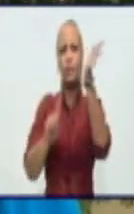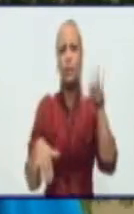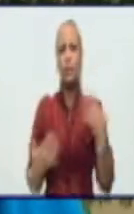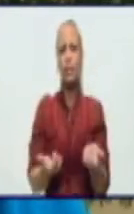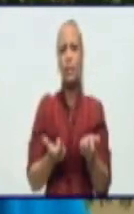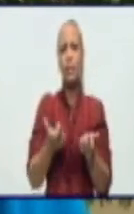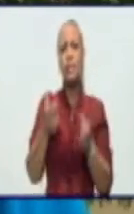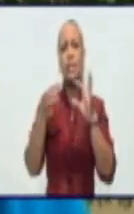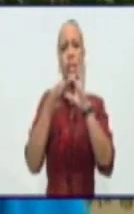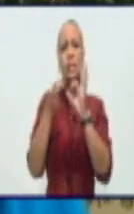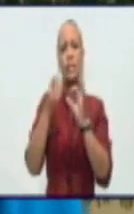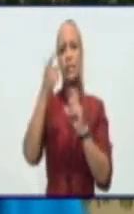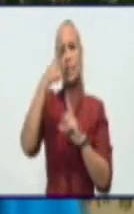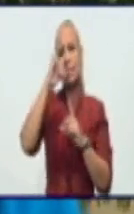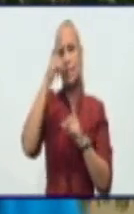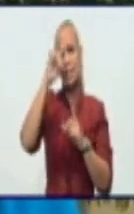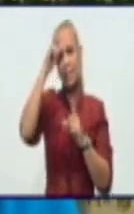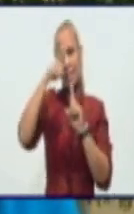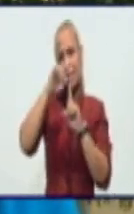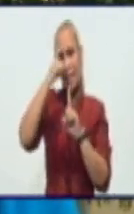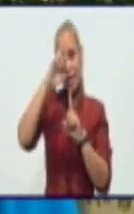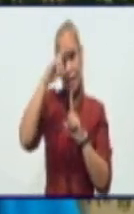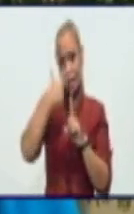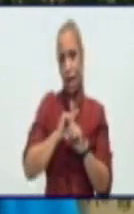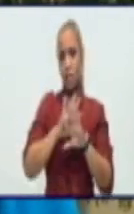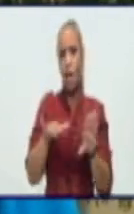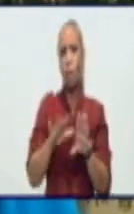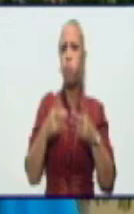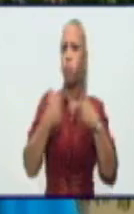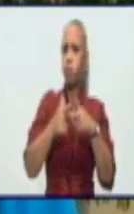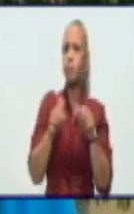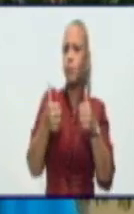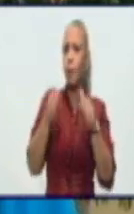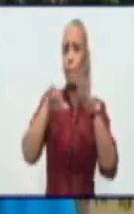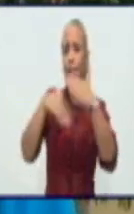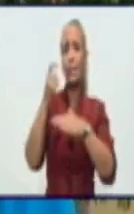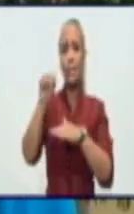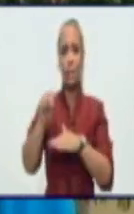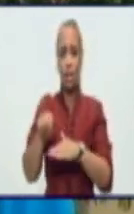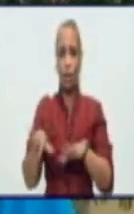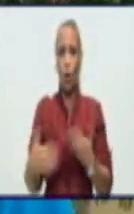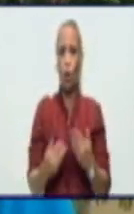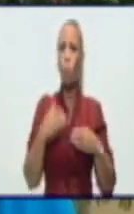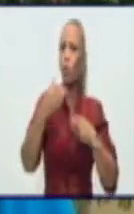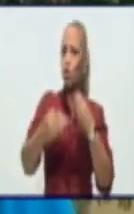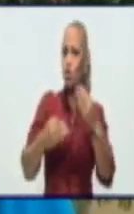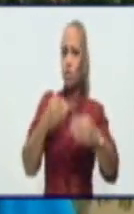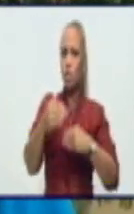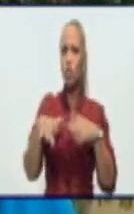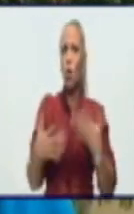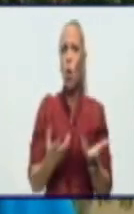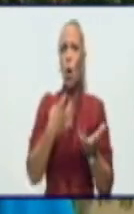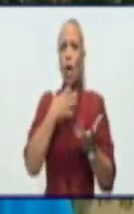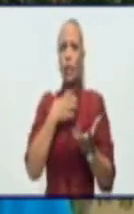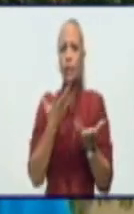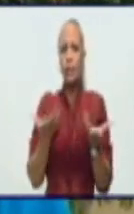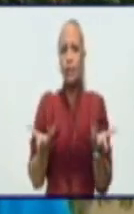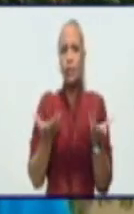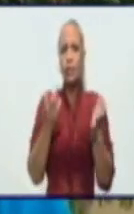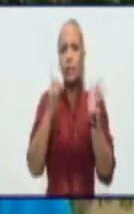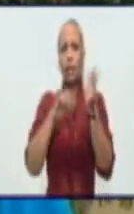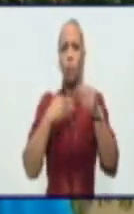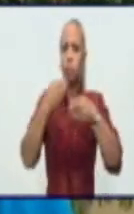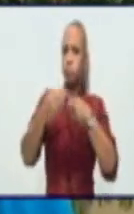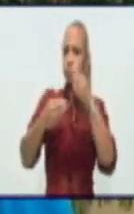iba a entrar ya a sincronizar en el sistema a partir del día de hoy. Eso es un proceso que lleva, o sea, de toma de carga